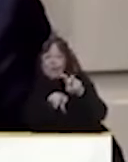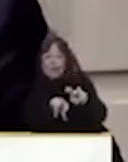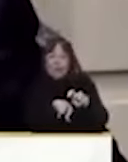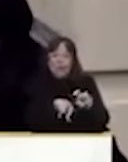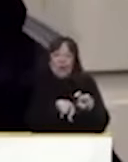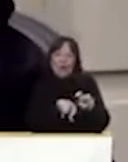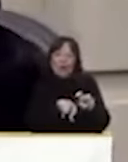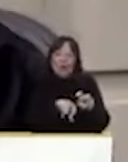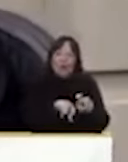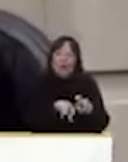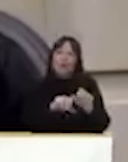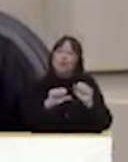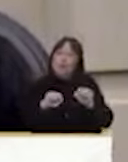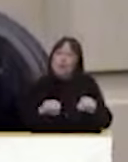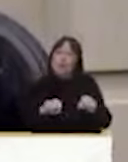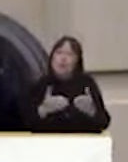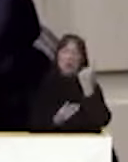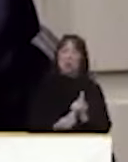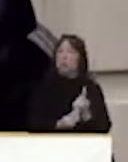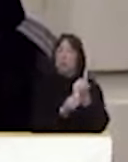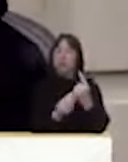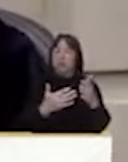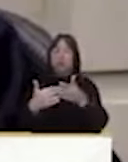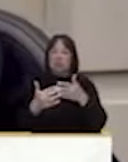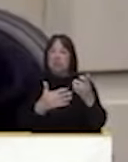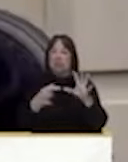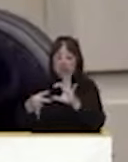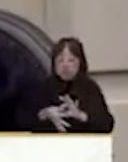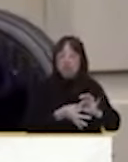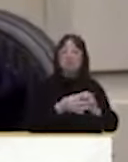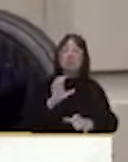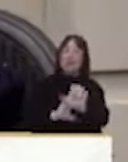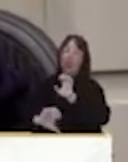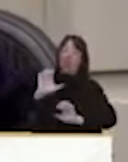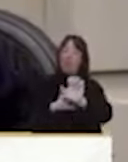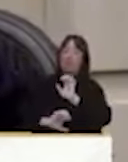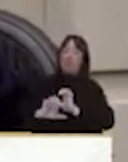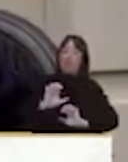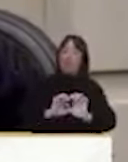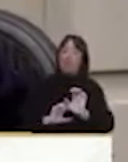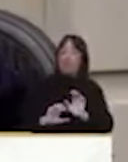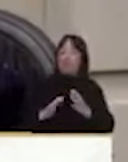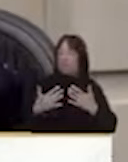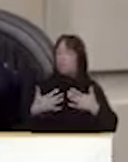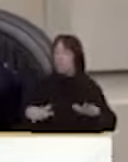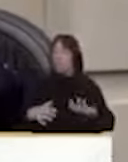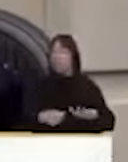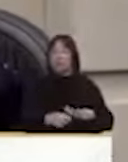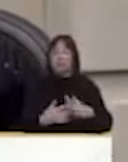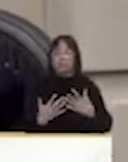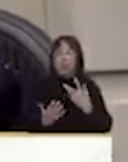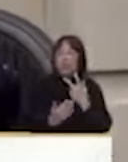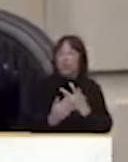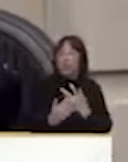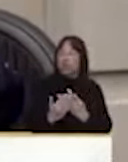bancada sea capaz de unirse para defender cualquier intento ante cualquier